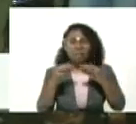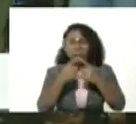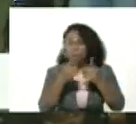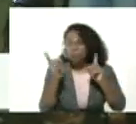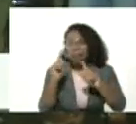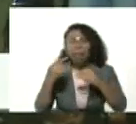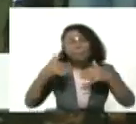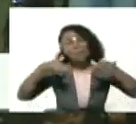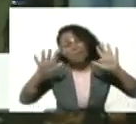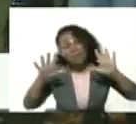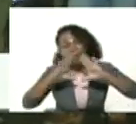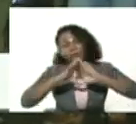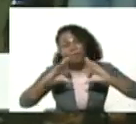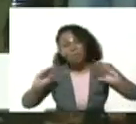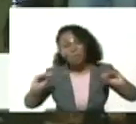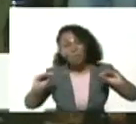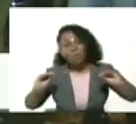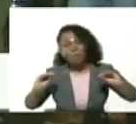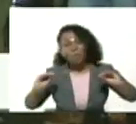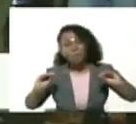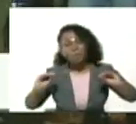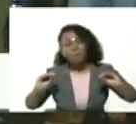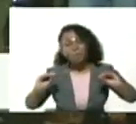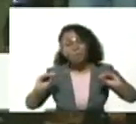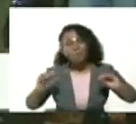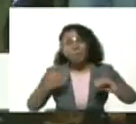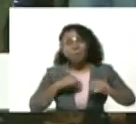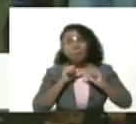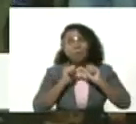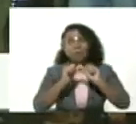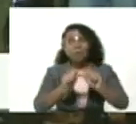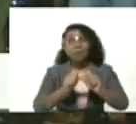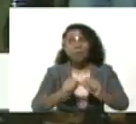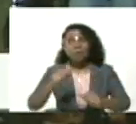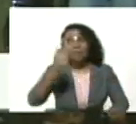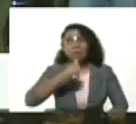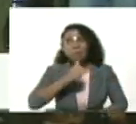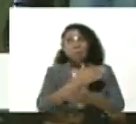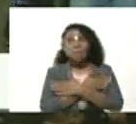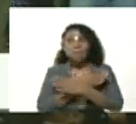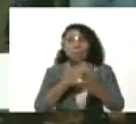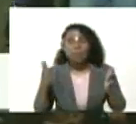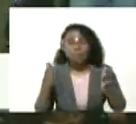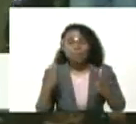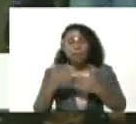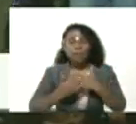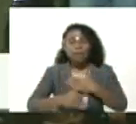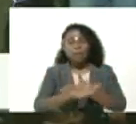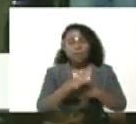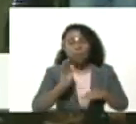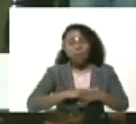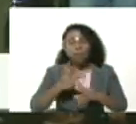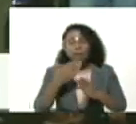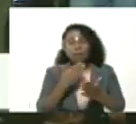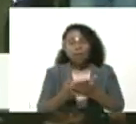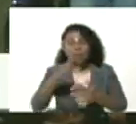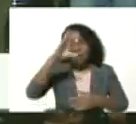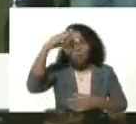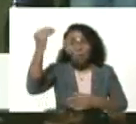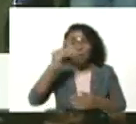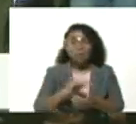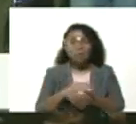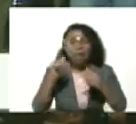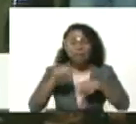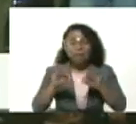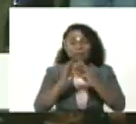a pesar de todo nos ha mantenido con la solidaridad por delante, porque gracias a Dios